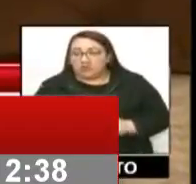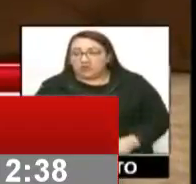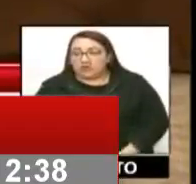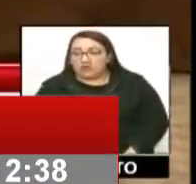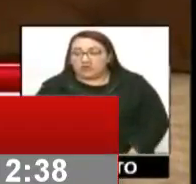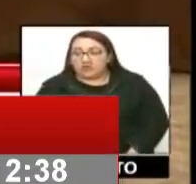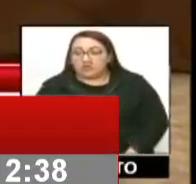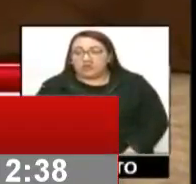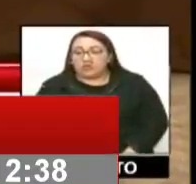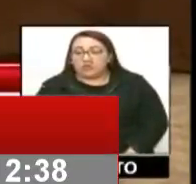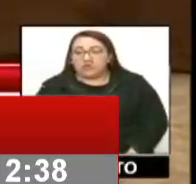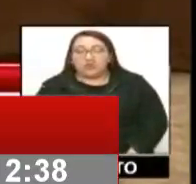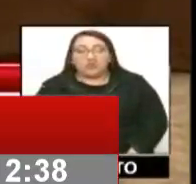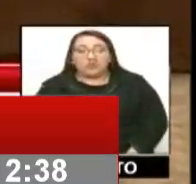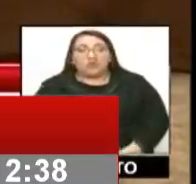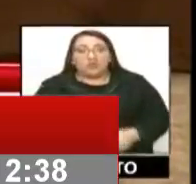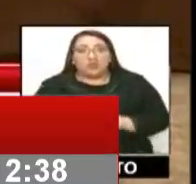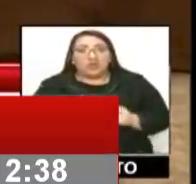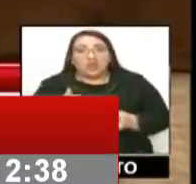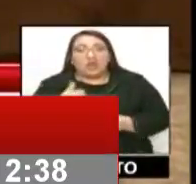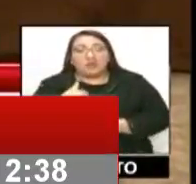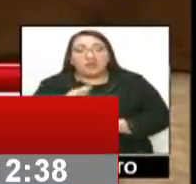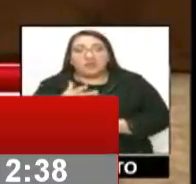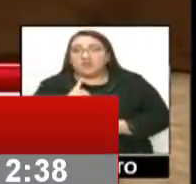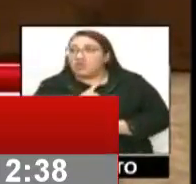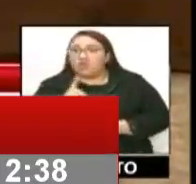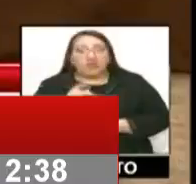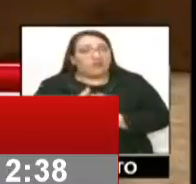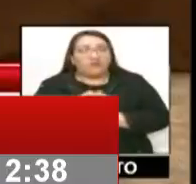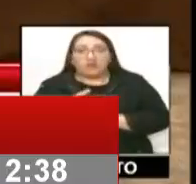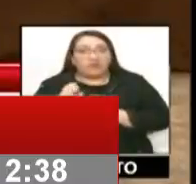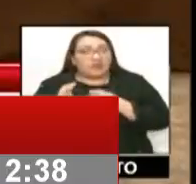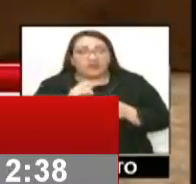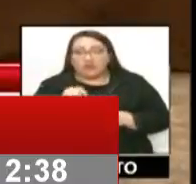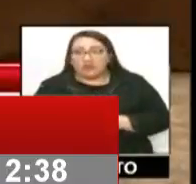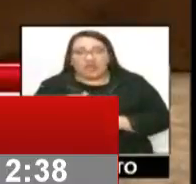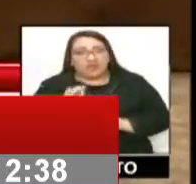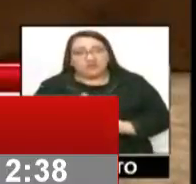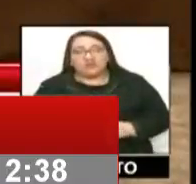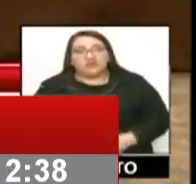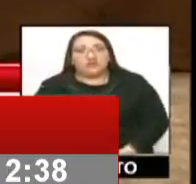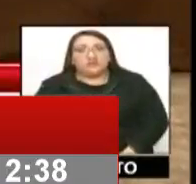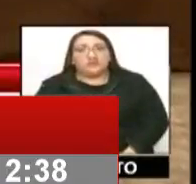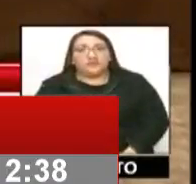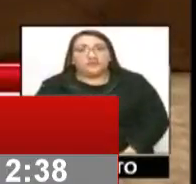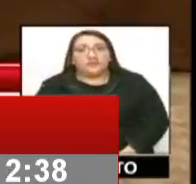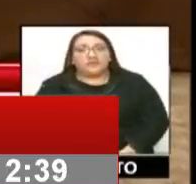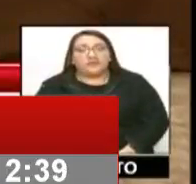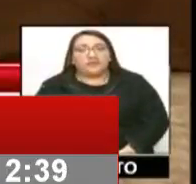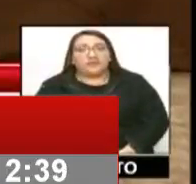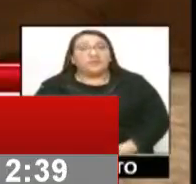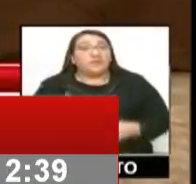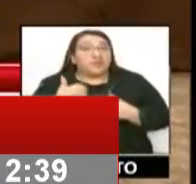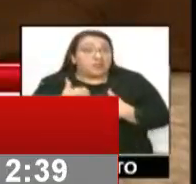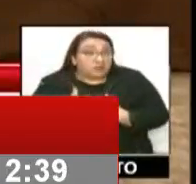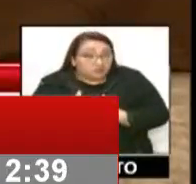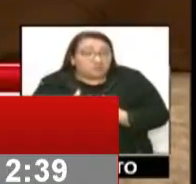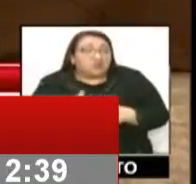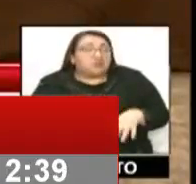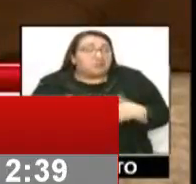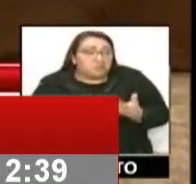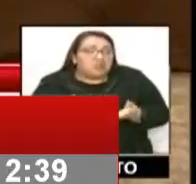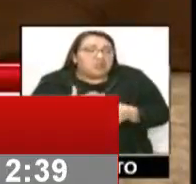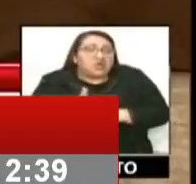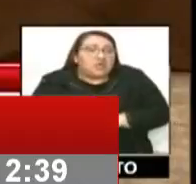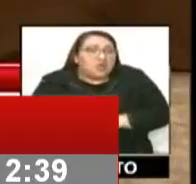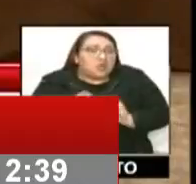Con respecto al número, presidenta, nos parece que no es la forma de discutir así. Entonces, para nosotros, podría ir